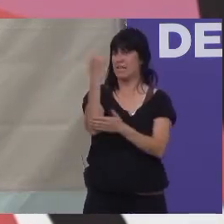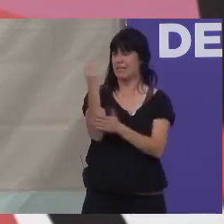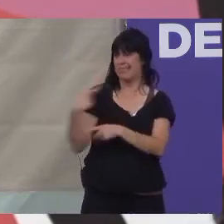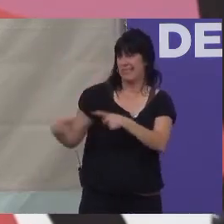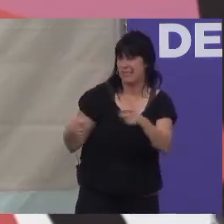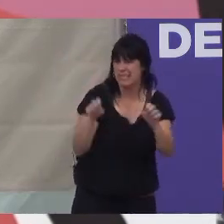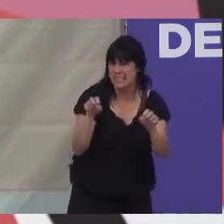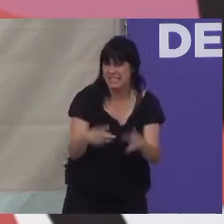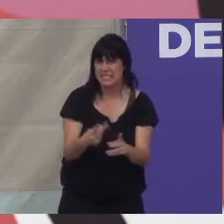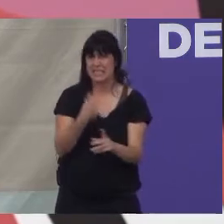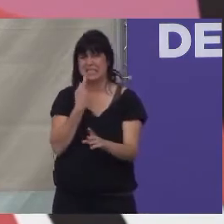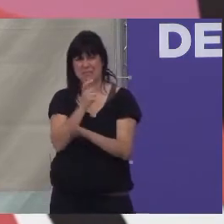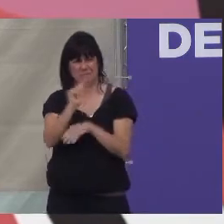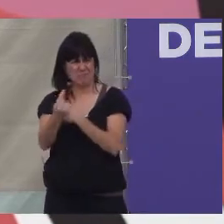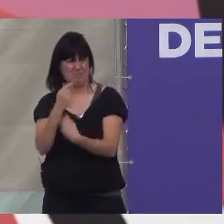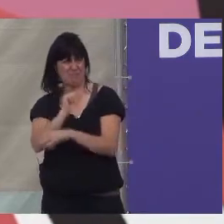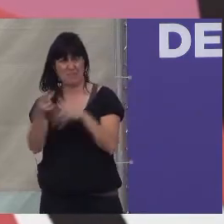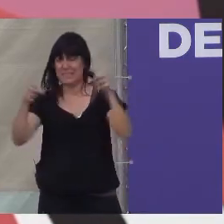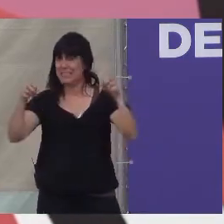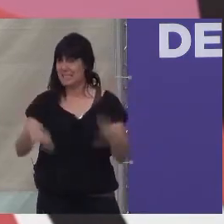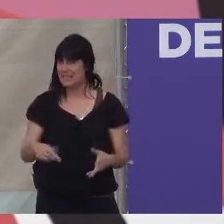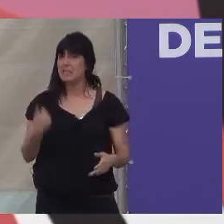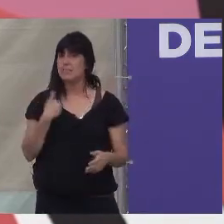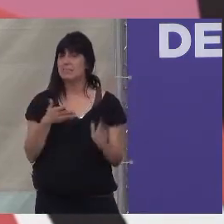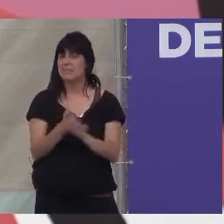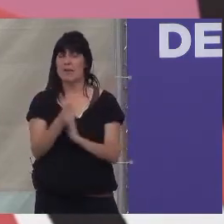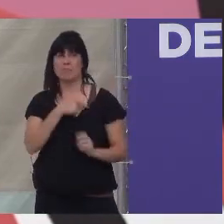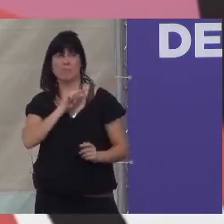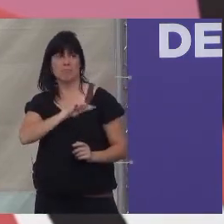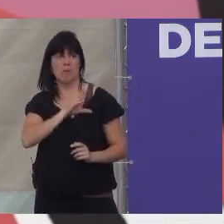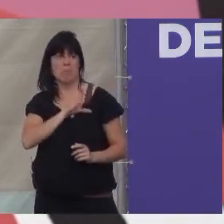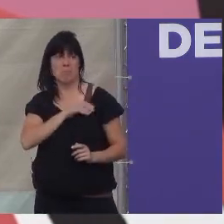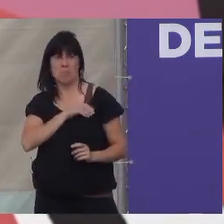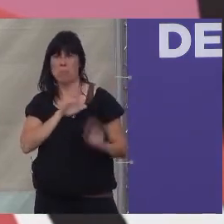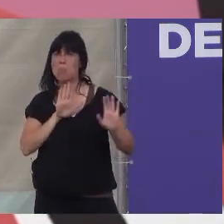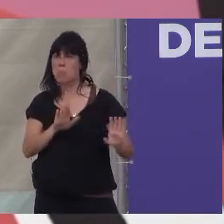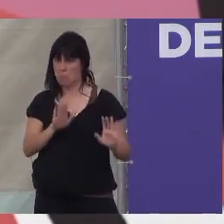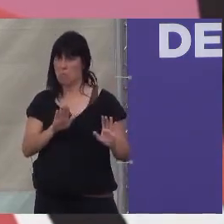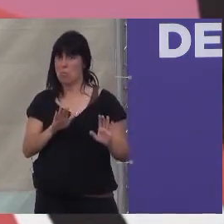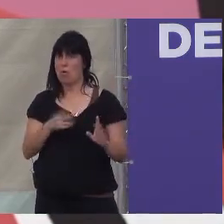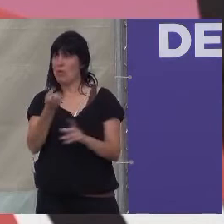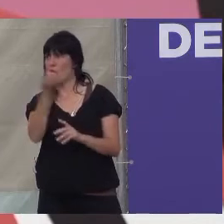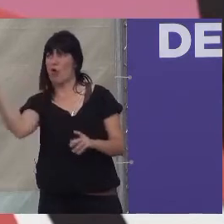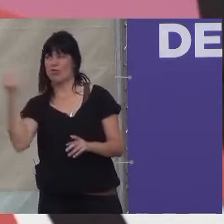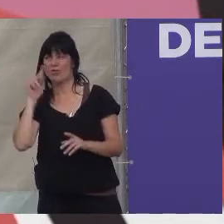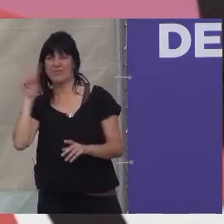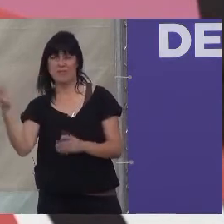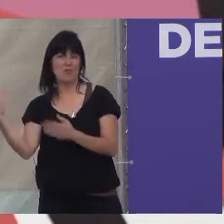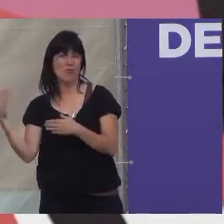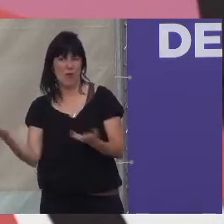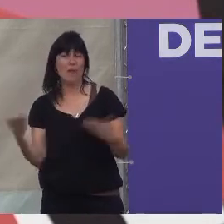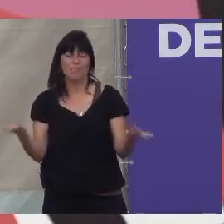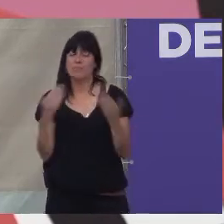sin insultarnos, y hemos demostrado que estamos a la altura de una madurez que en otros sitios, llegando a la asamblea, no la han demostrado. Y gracias a